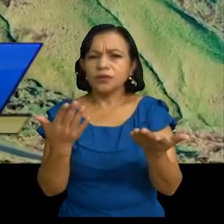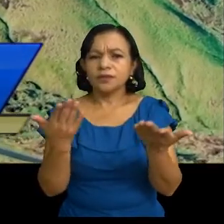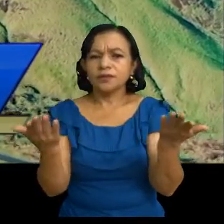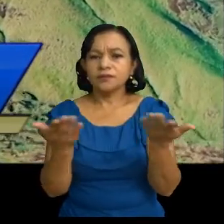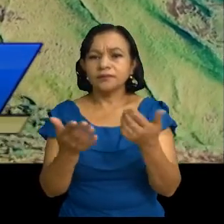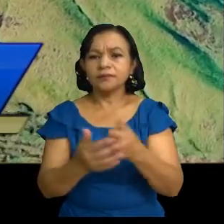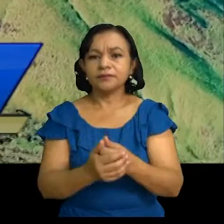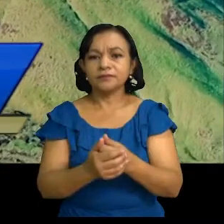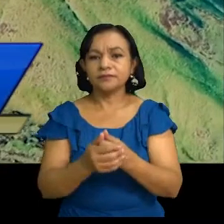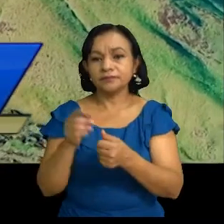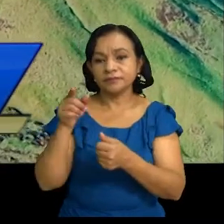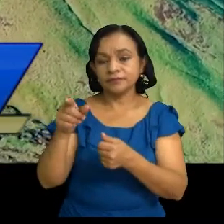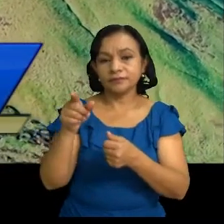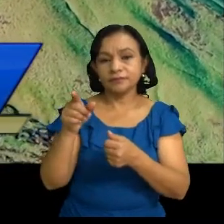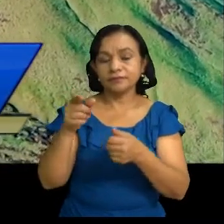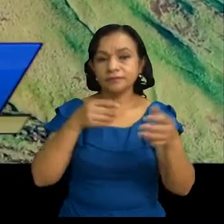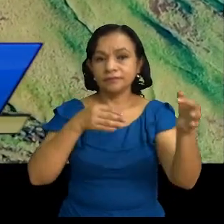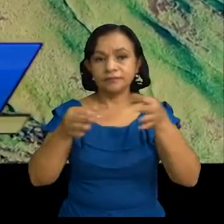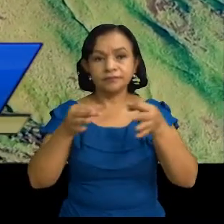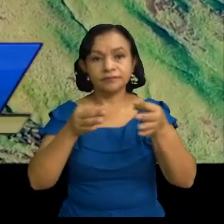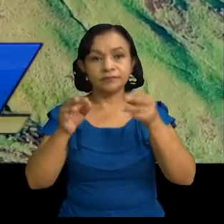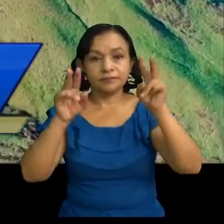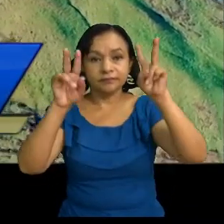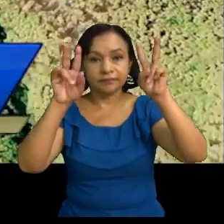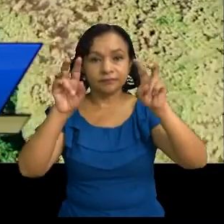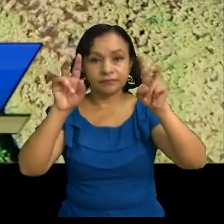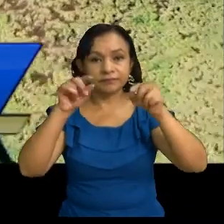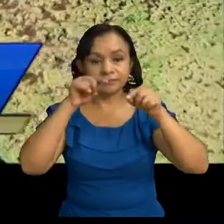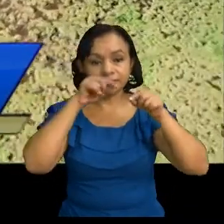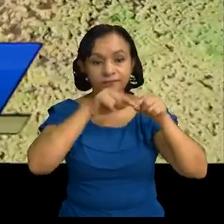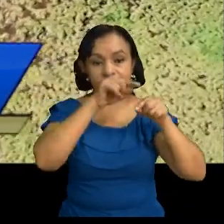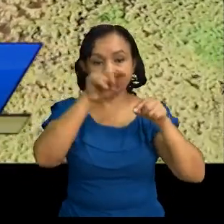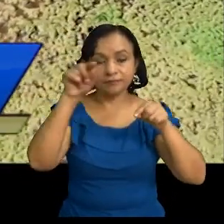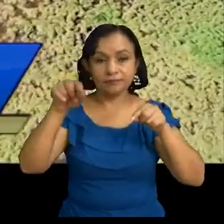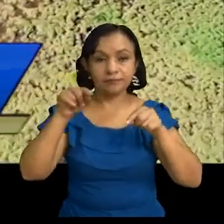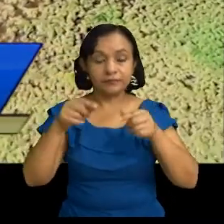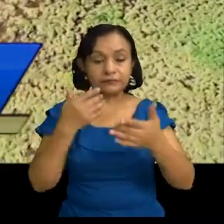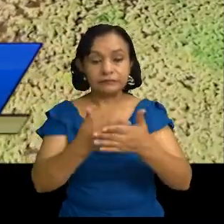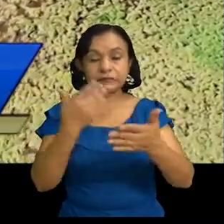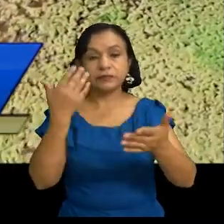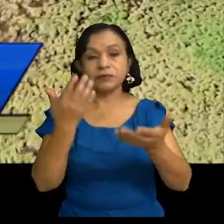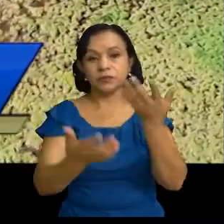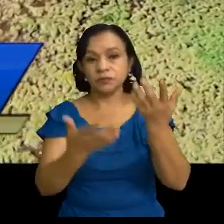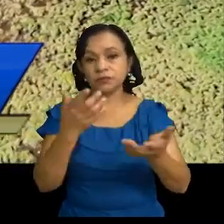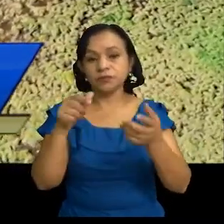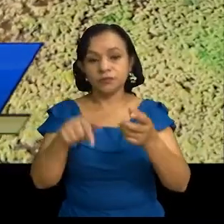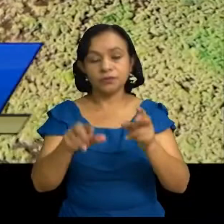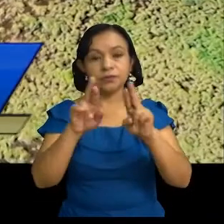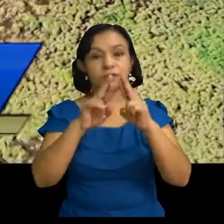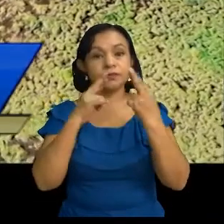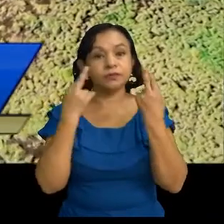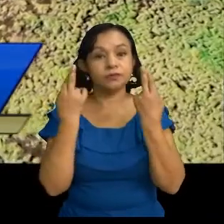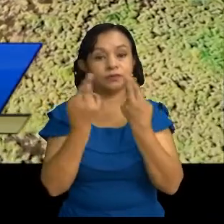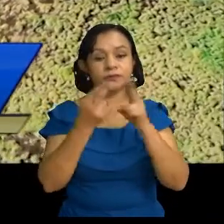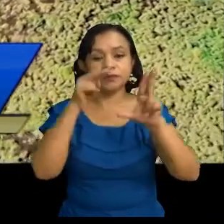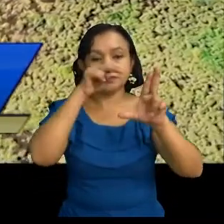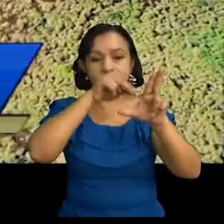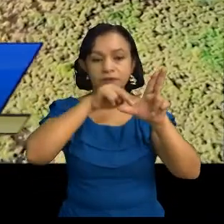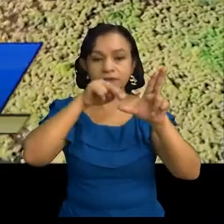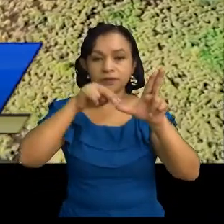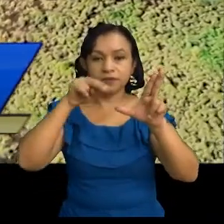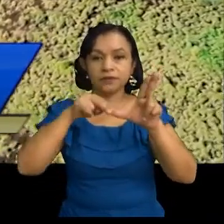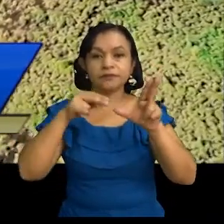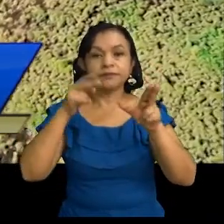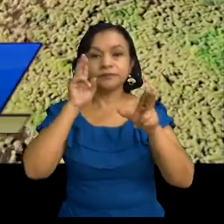suma ya hacía mención sobre este tema de los puntos de calor nosotros hoy nos estamos reuniendo para valorar y